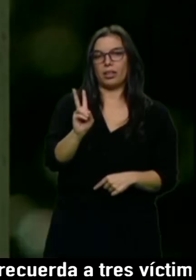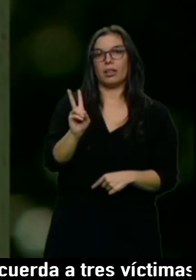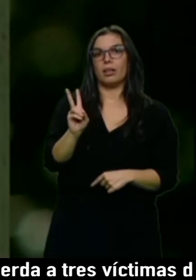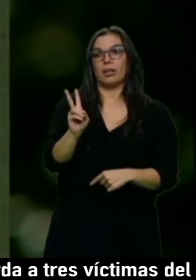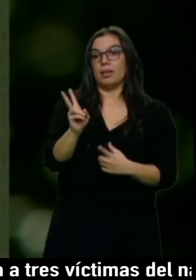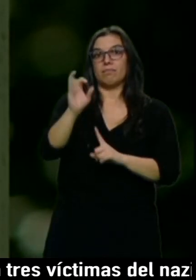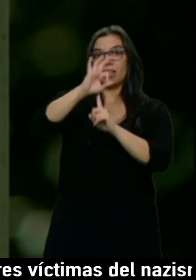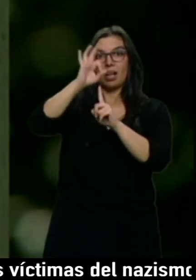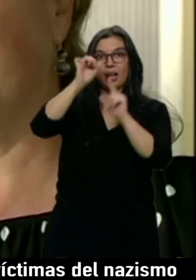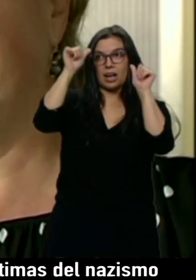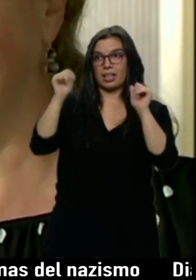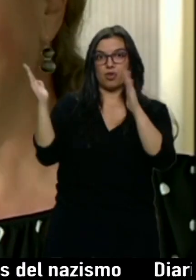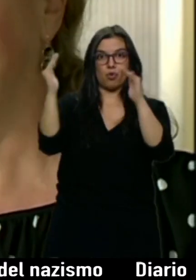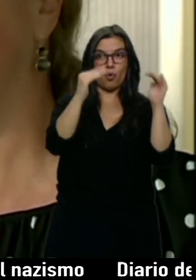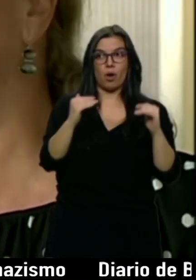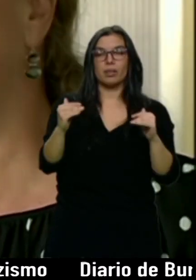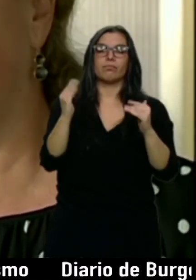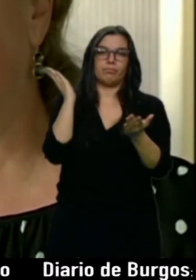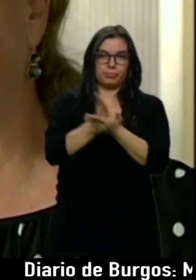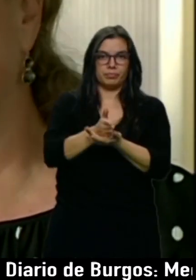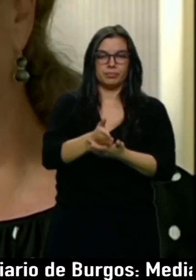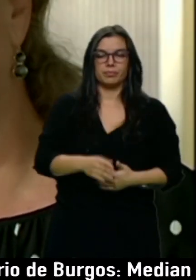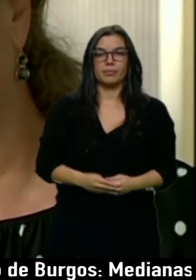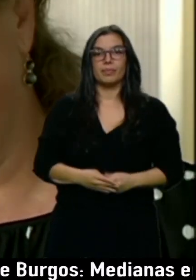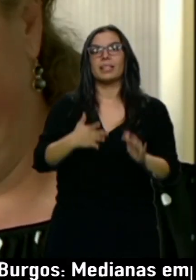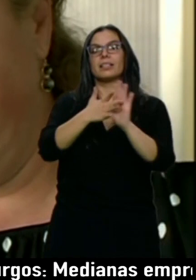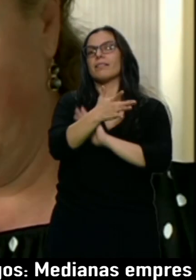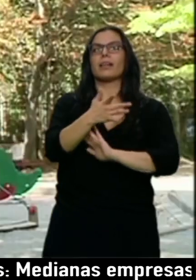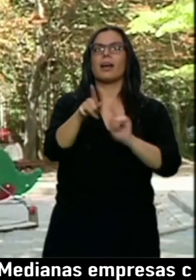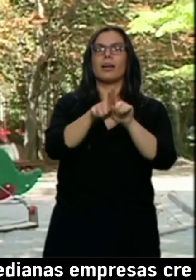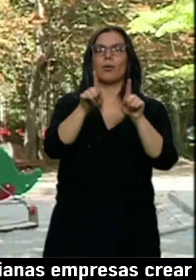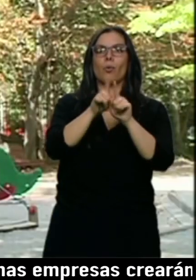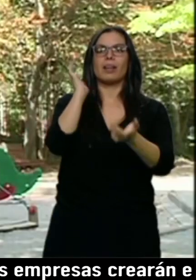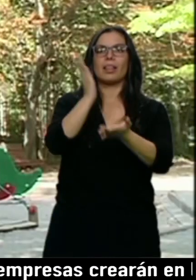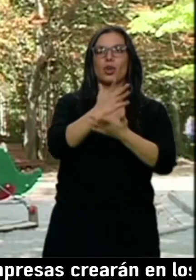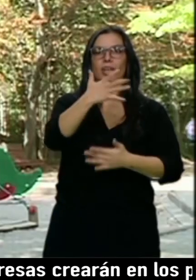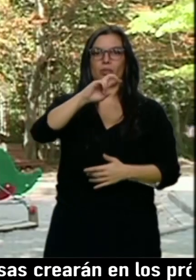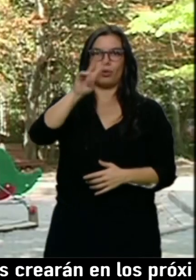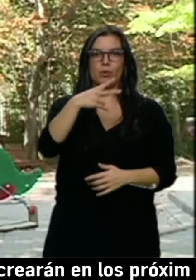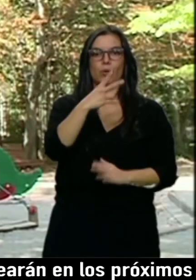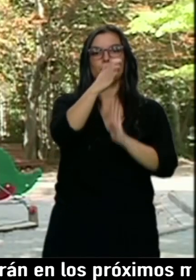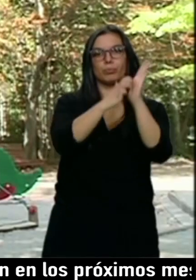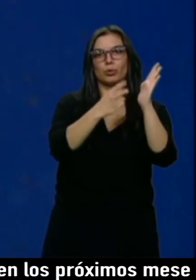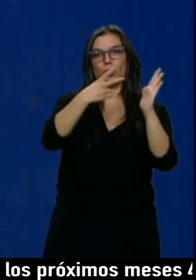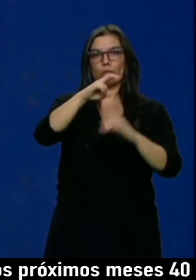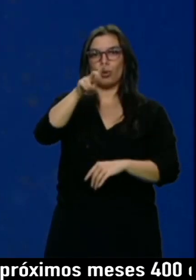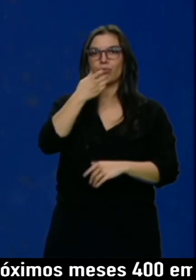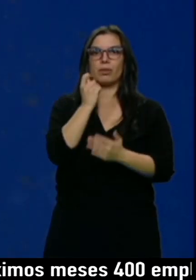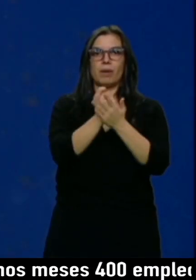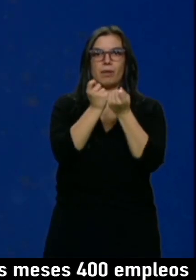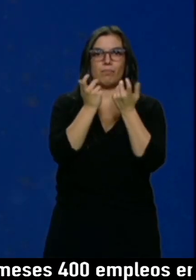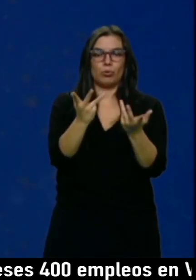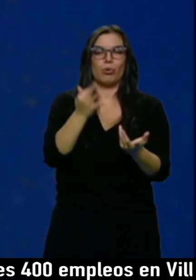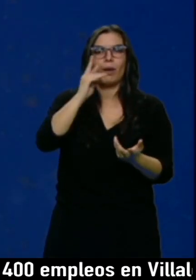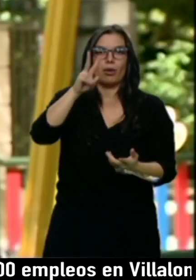esa cartelería. Estaríamos hablando de una imposición de una sanción de 500 euros. Y lo ha rebajado a 200 por pronto pago y reconocimiento